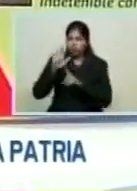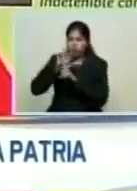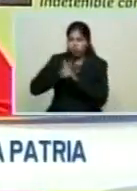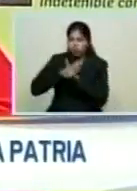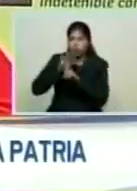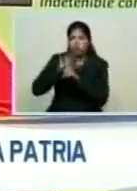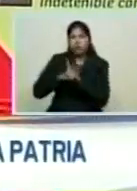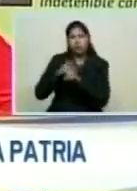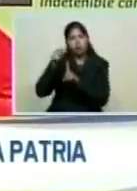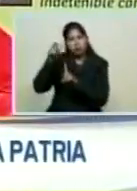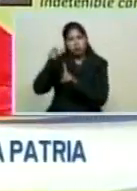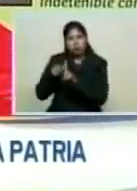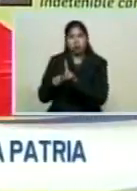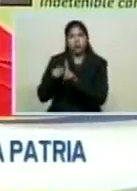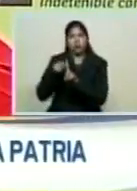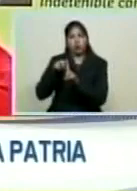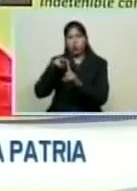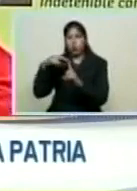desde el punto de vista